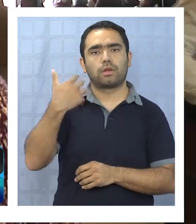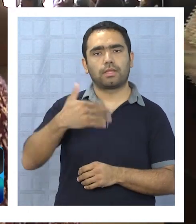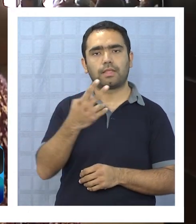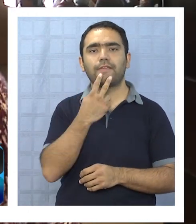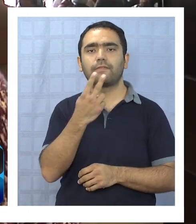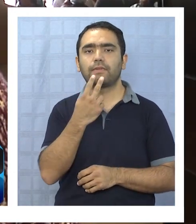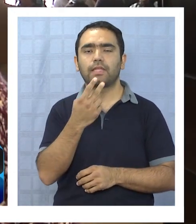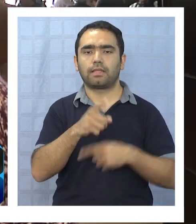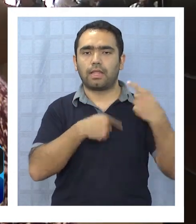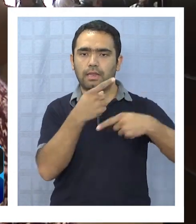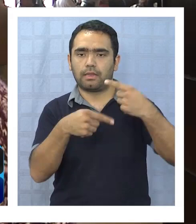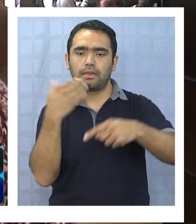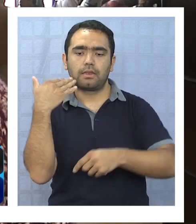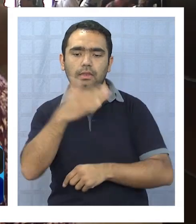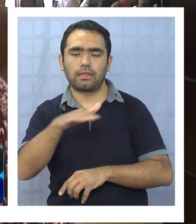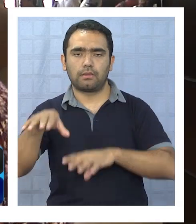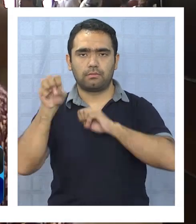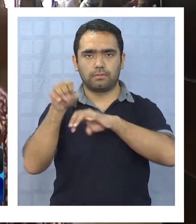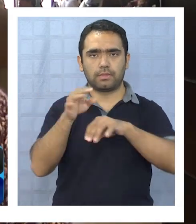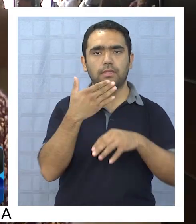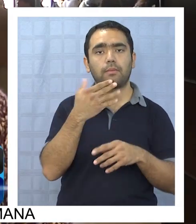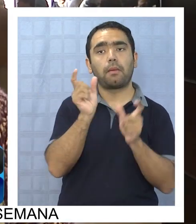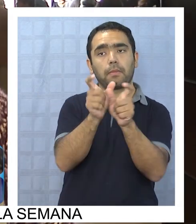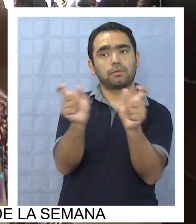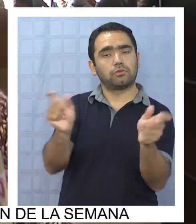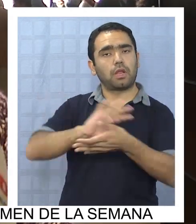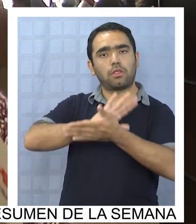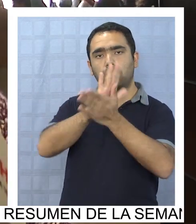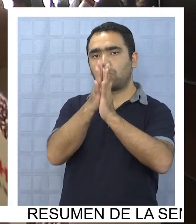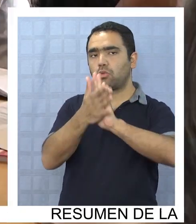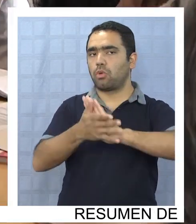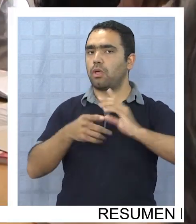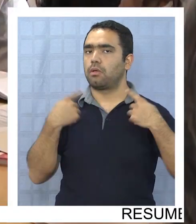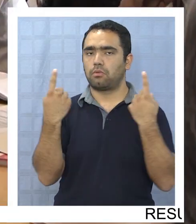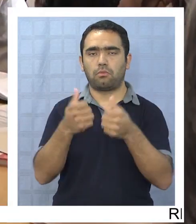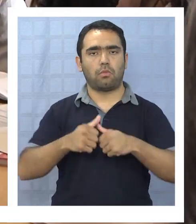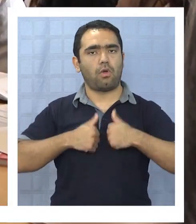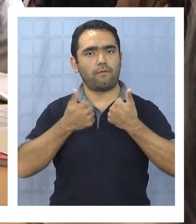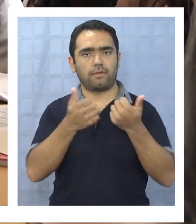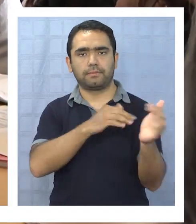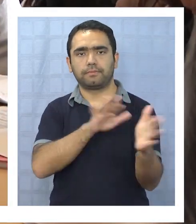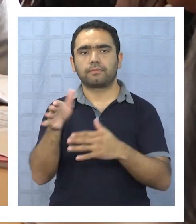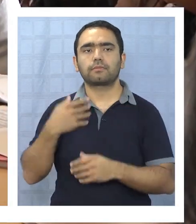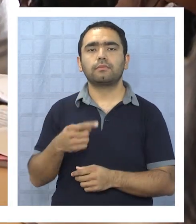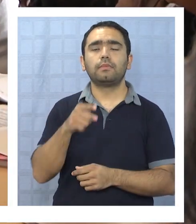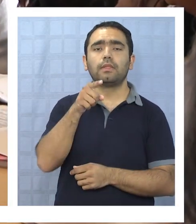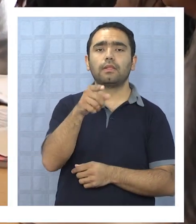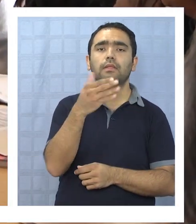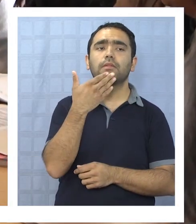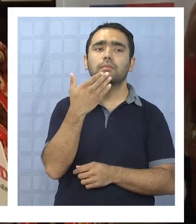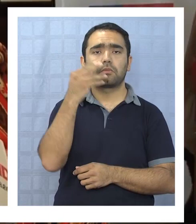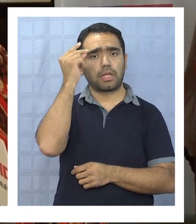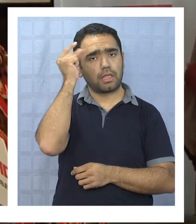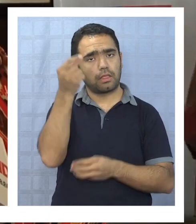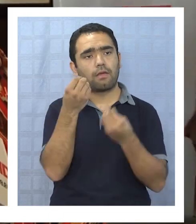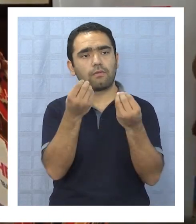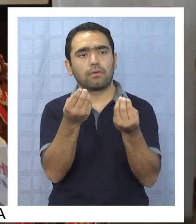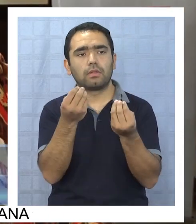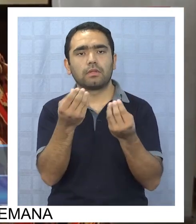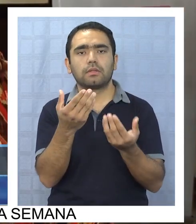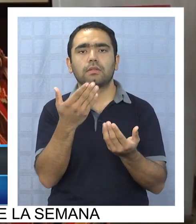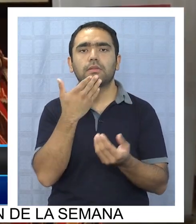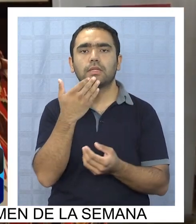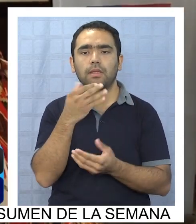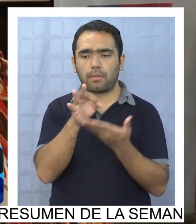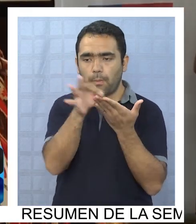para la generación de los niños y para la gente también, para la juventud. Me parece muy buena idea, excelente, que consideren